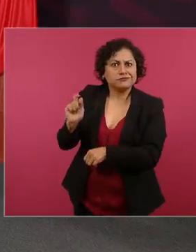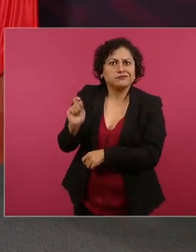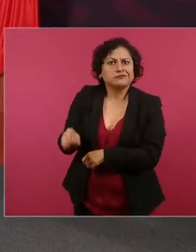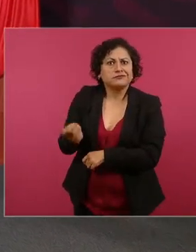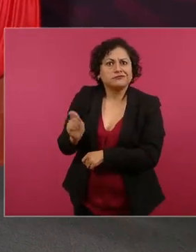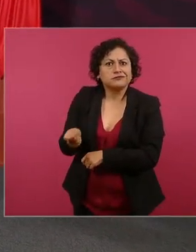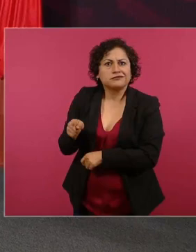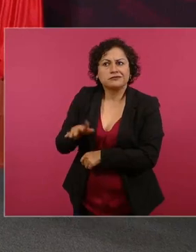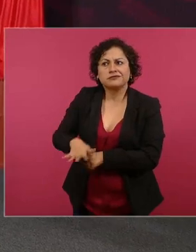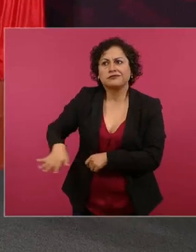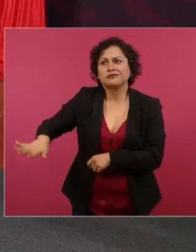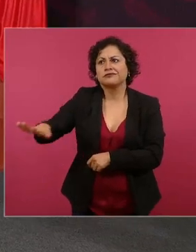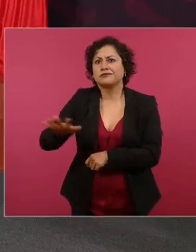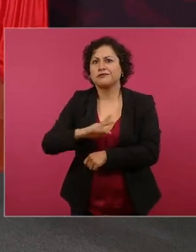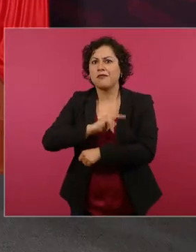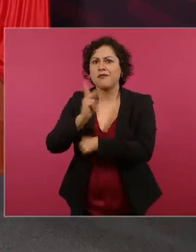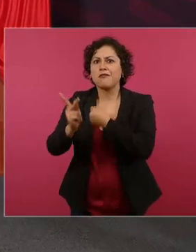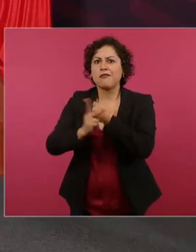a los pueblos pobres